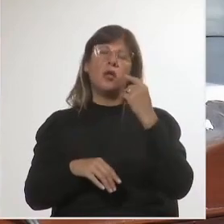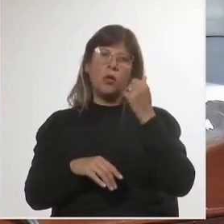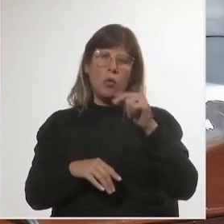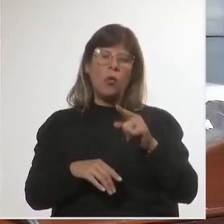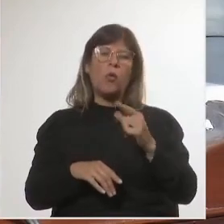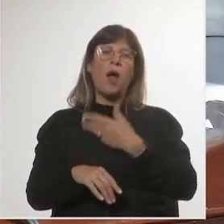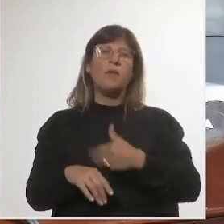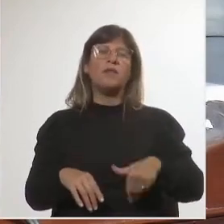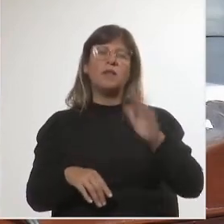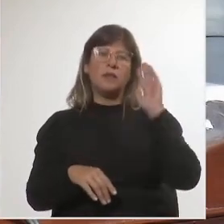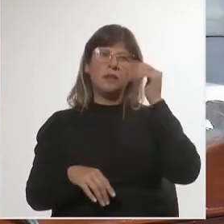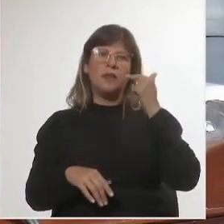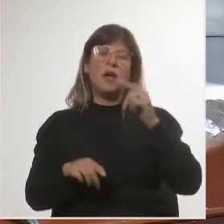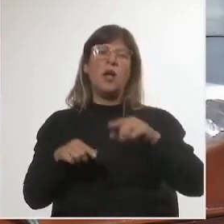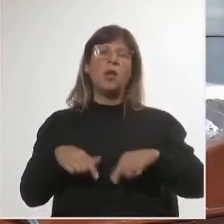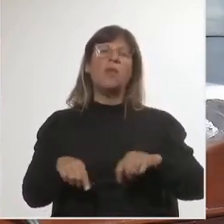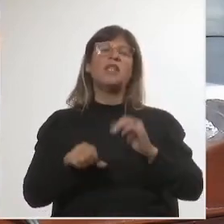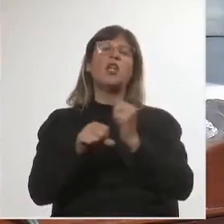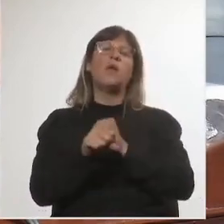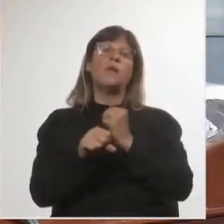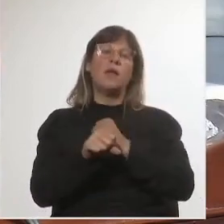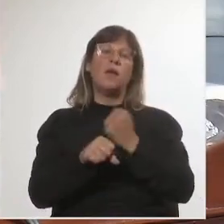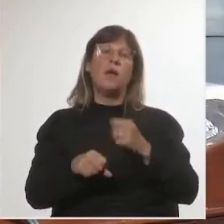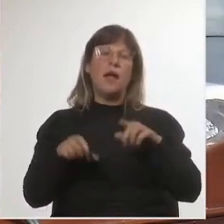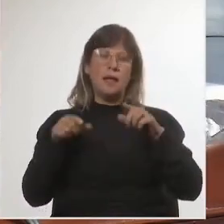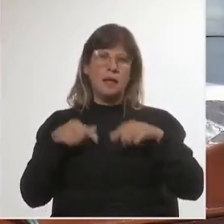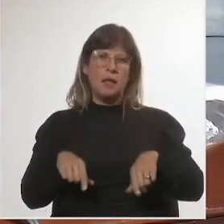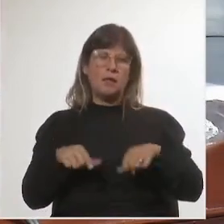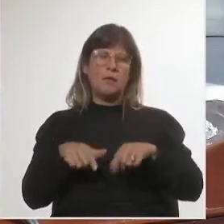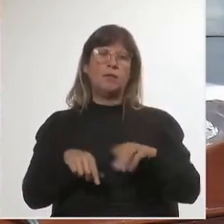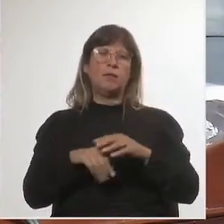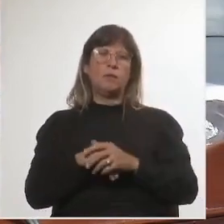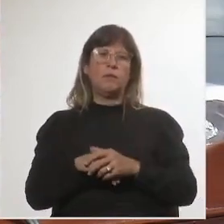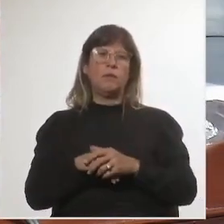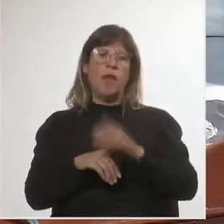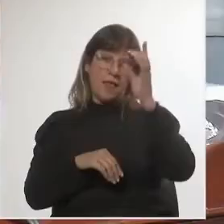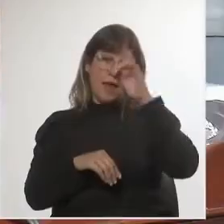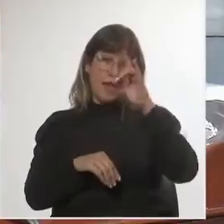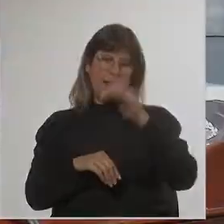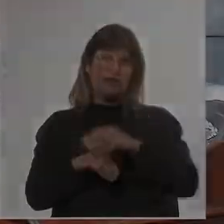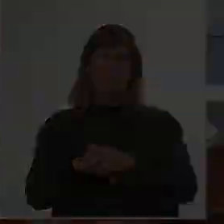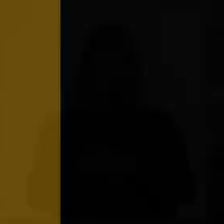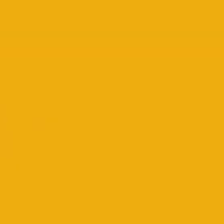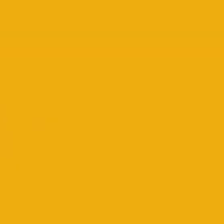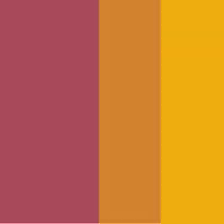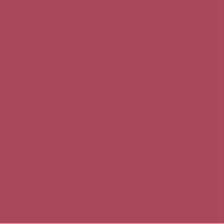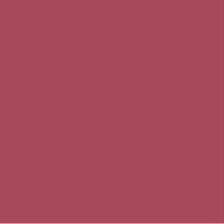Presidencia de la República, al Ministerio de Trabajo y al Ministerio de Ganadería.